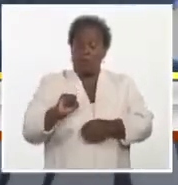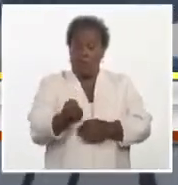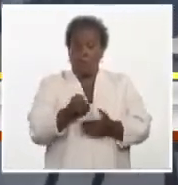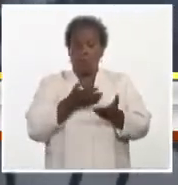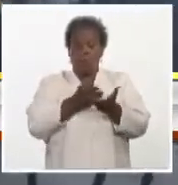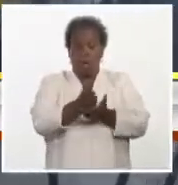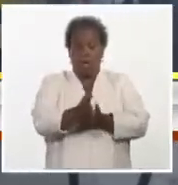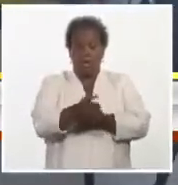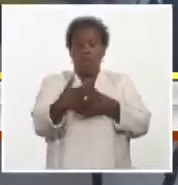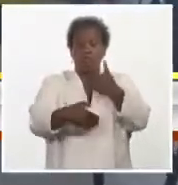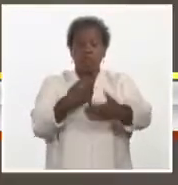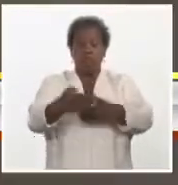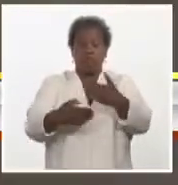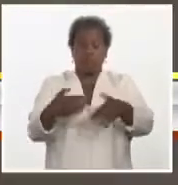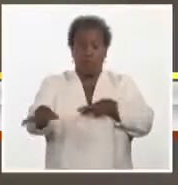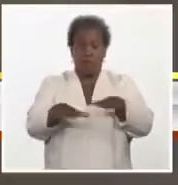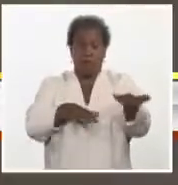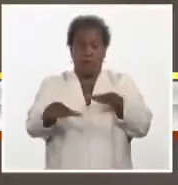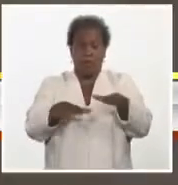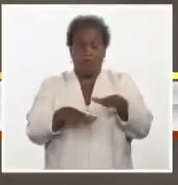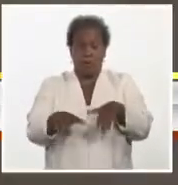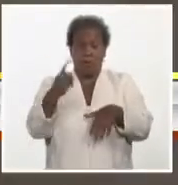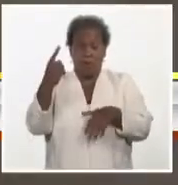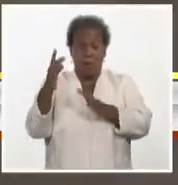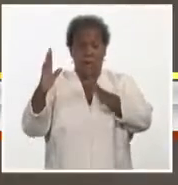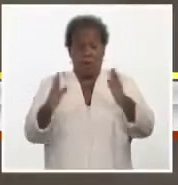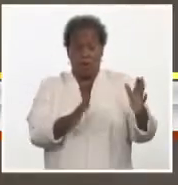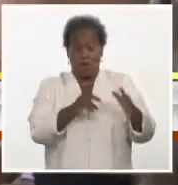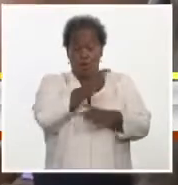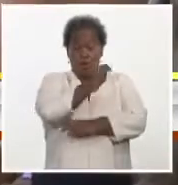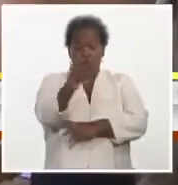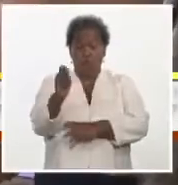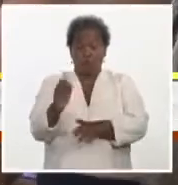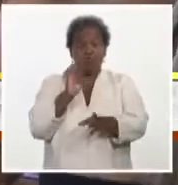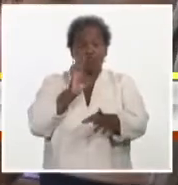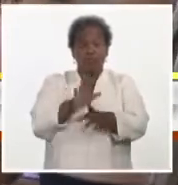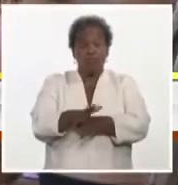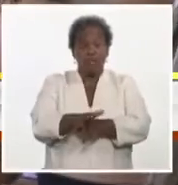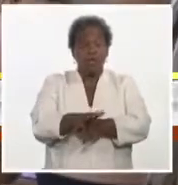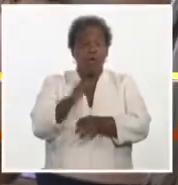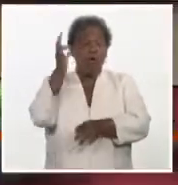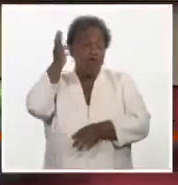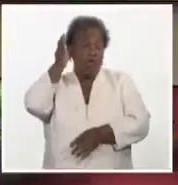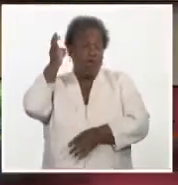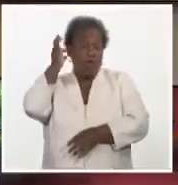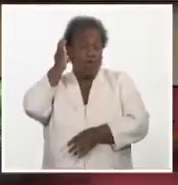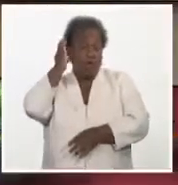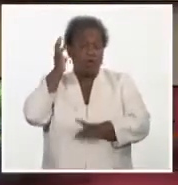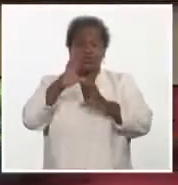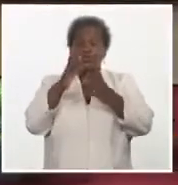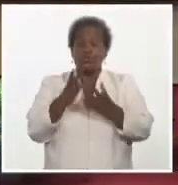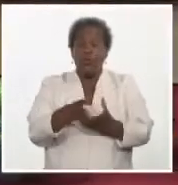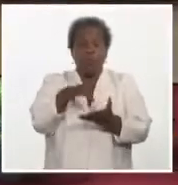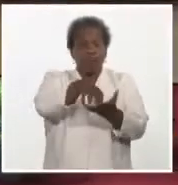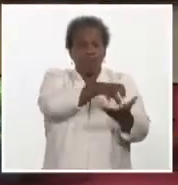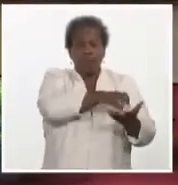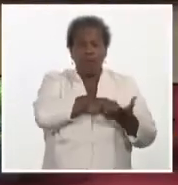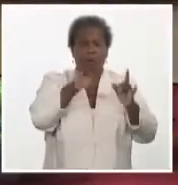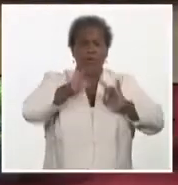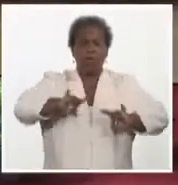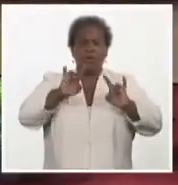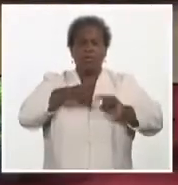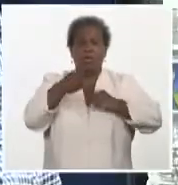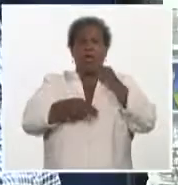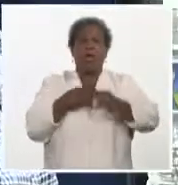de formación. Durante el primer periodo del curso que inició el pasado mes de febrero, todas las instituciones han desarrollado